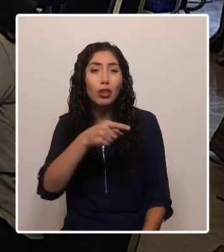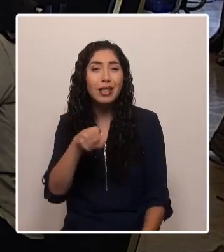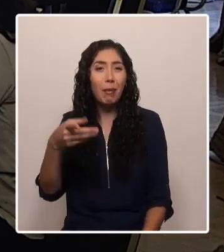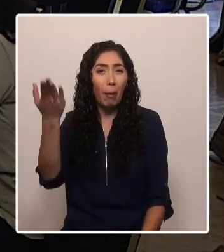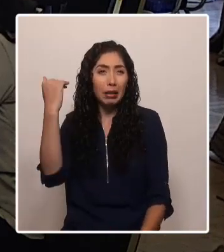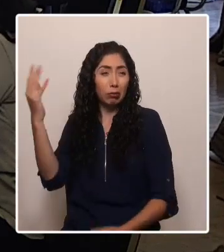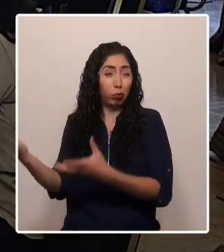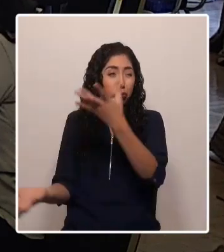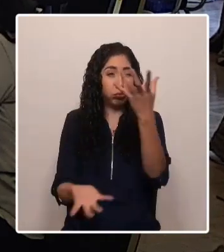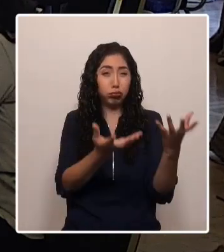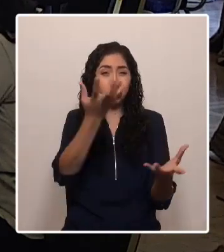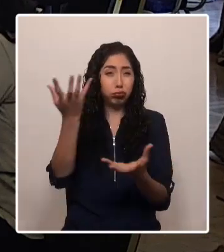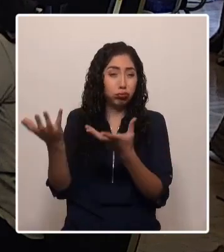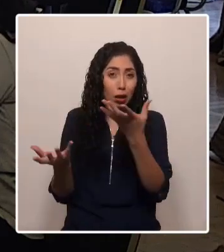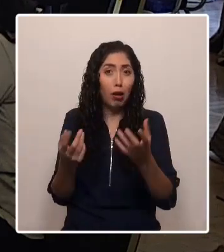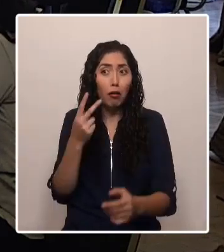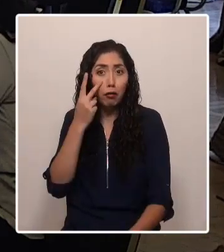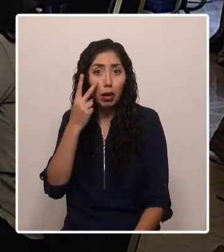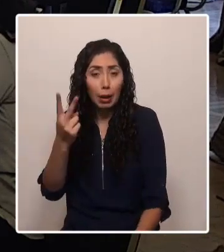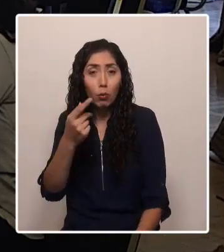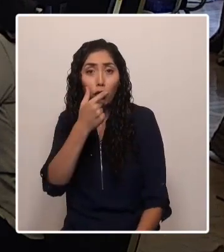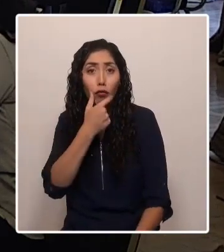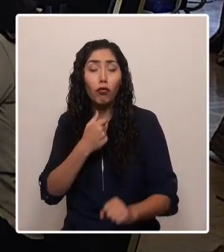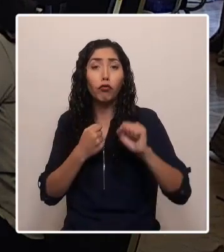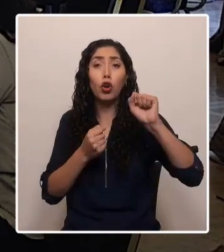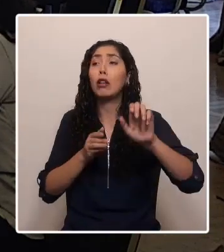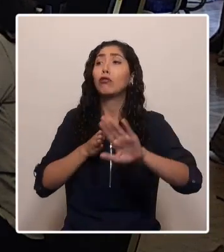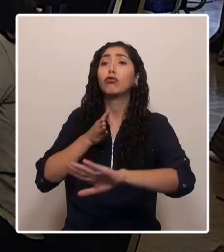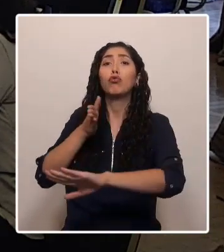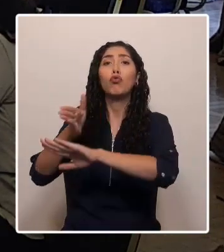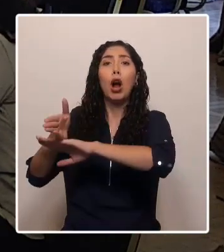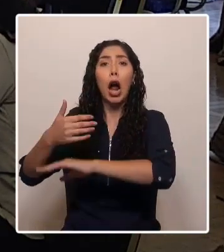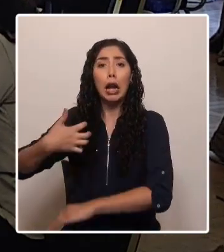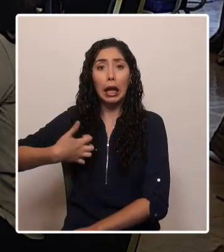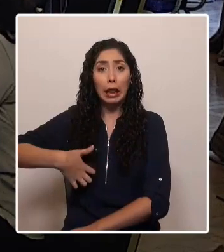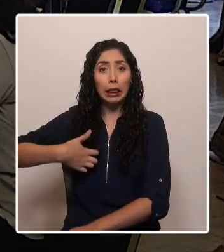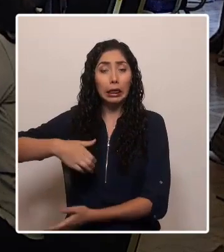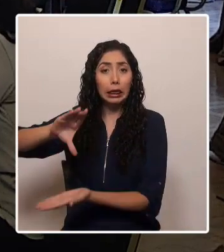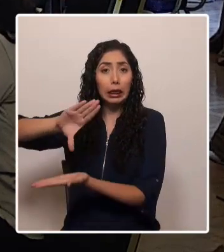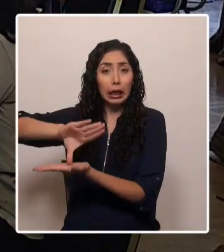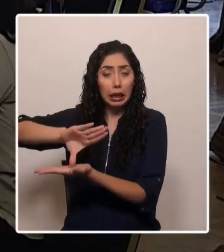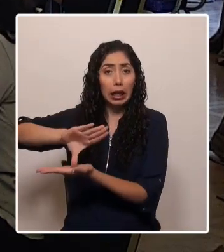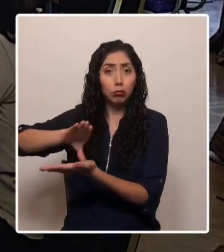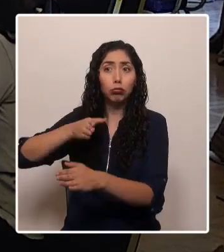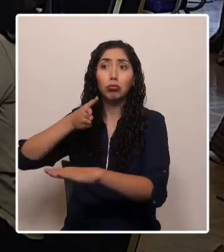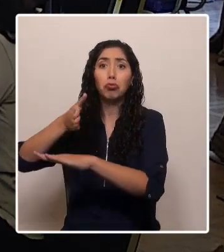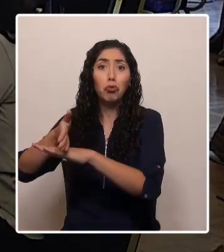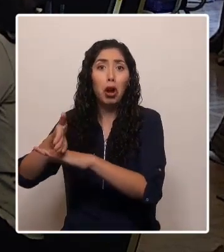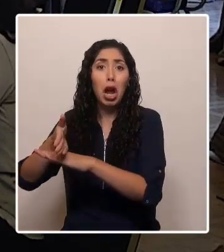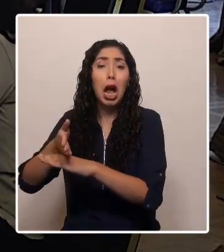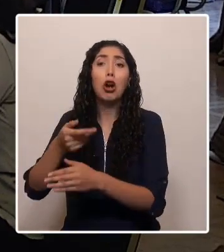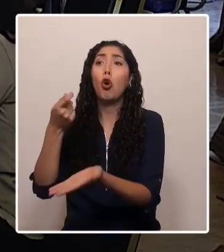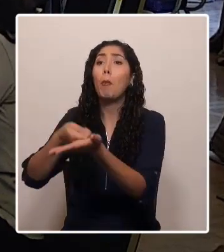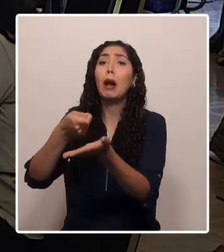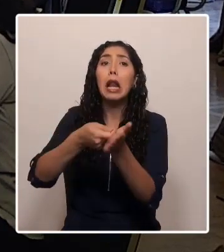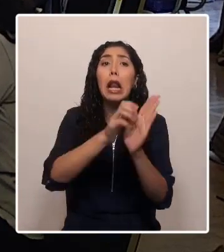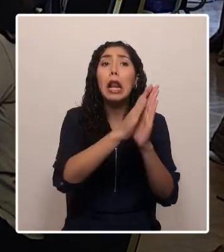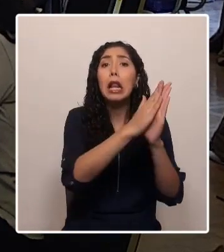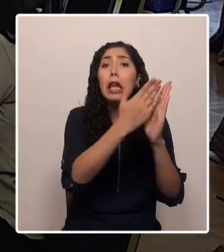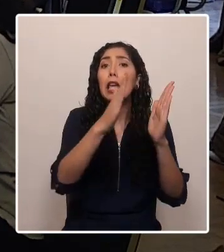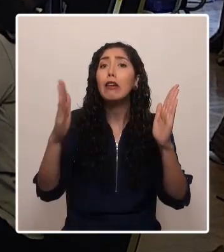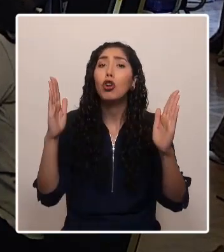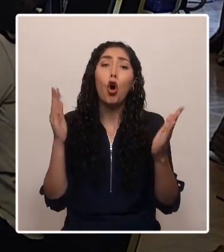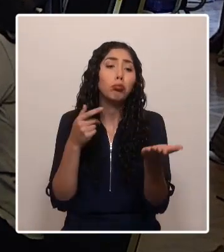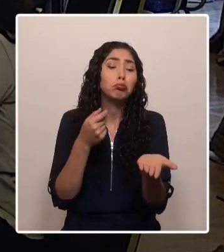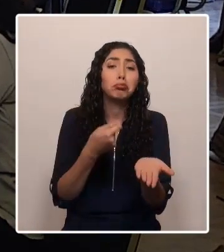Vimos que Dalai Boric partió a Argentina con una comitiva gigante, fue de shopping a una librería, dio entrevistas, saludó